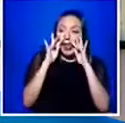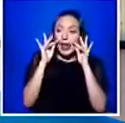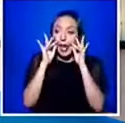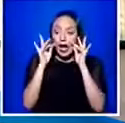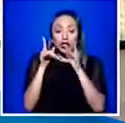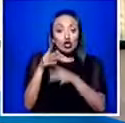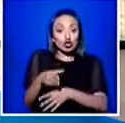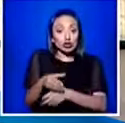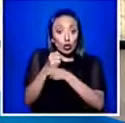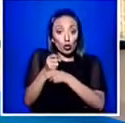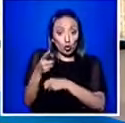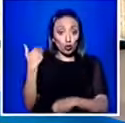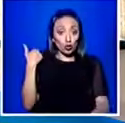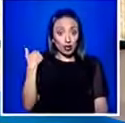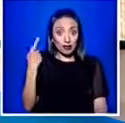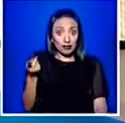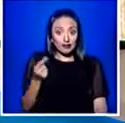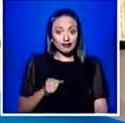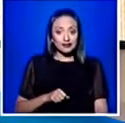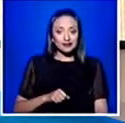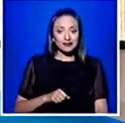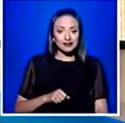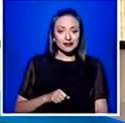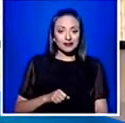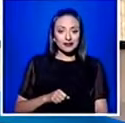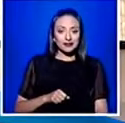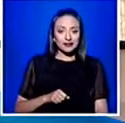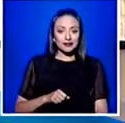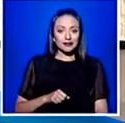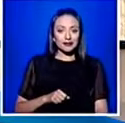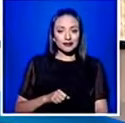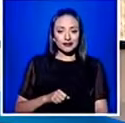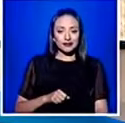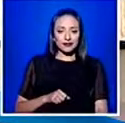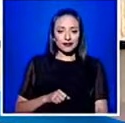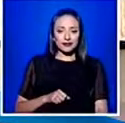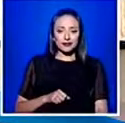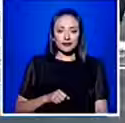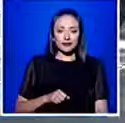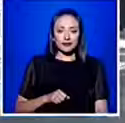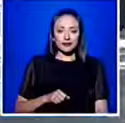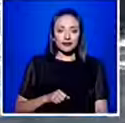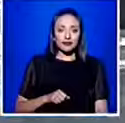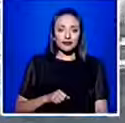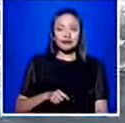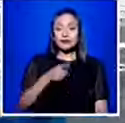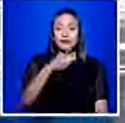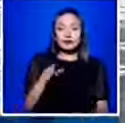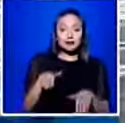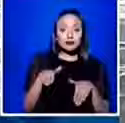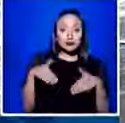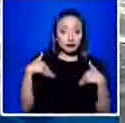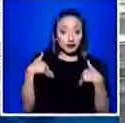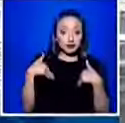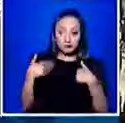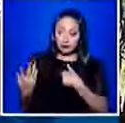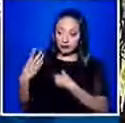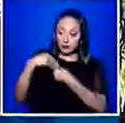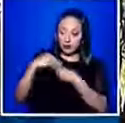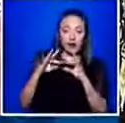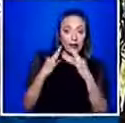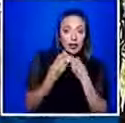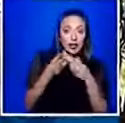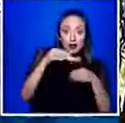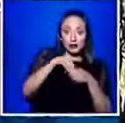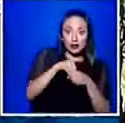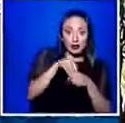Bermeo puntualiza sus beneficios. Las mascotas son miembros de la familia y su